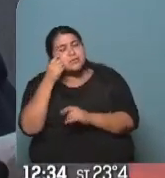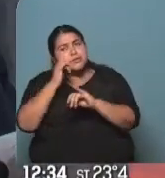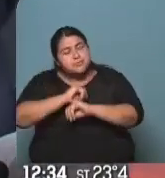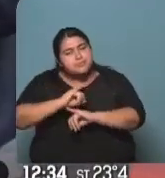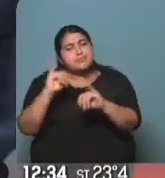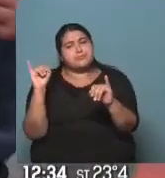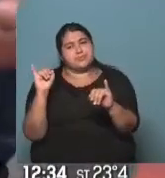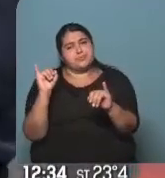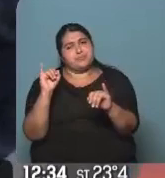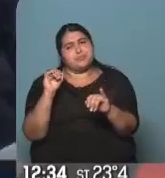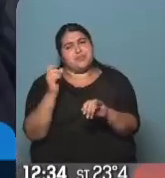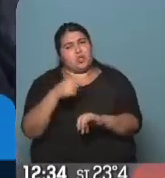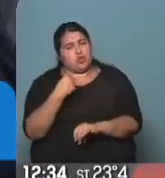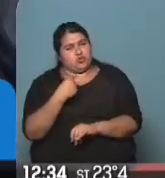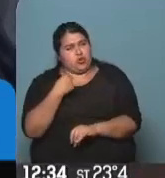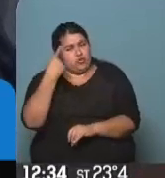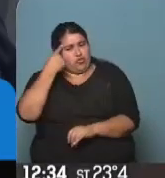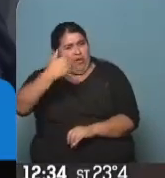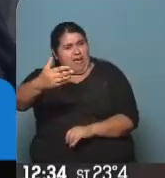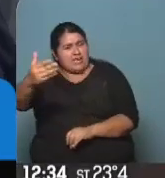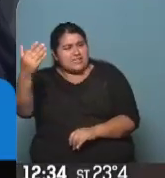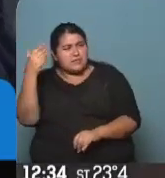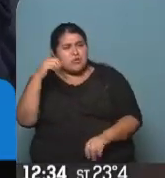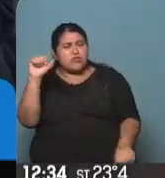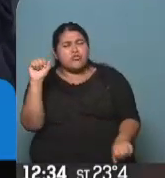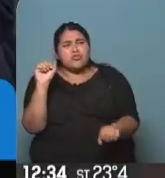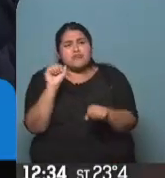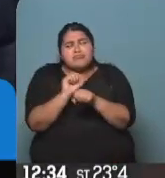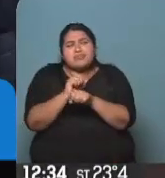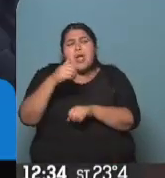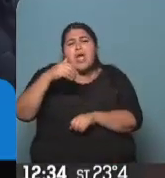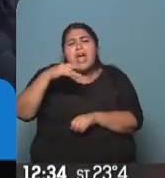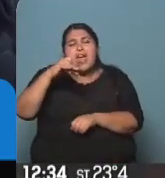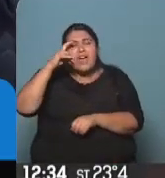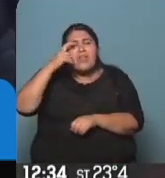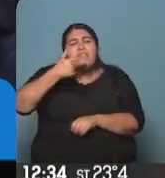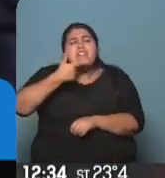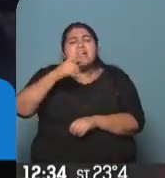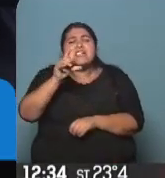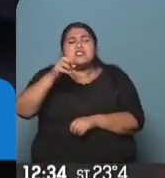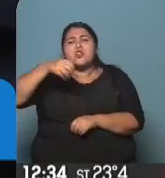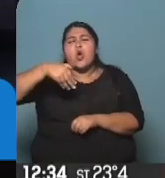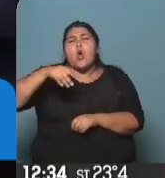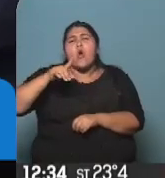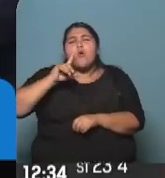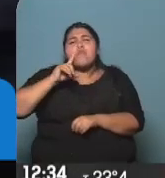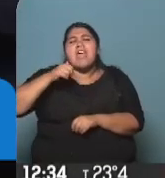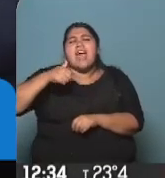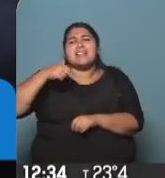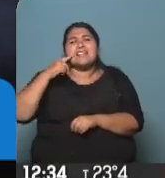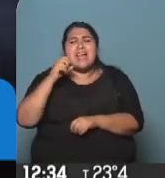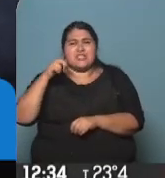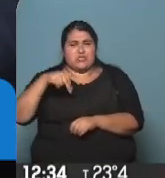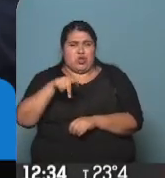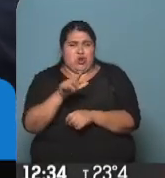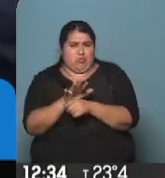Históricamente a los llamados locos se los encerraba, ¿no? Desmanicomialización. Palabras difíciles, pero que necesitamos hablar para que todos